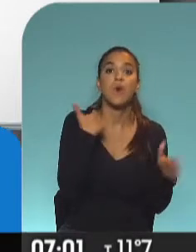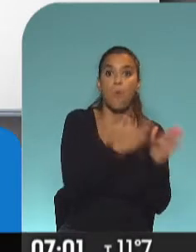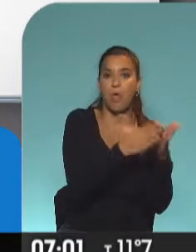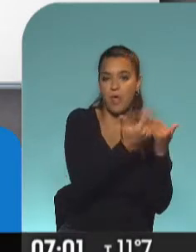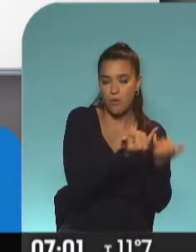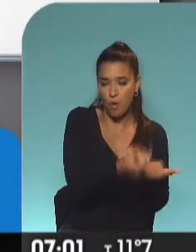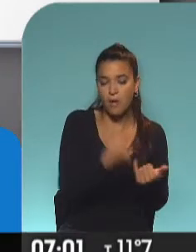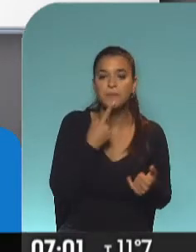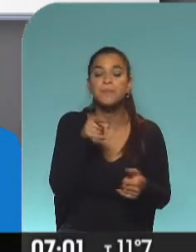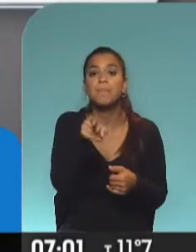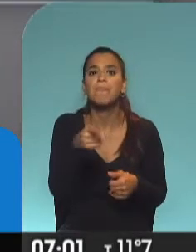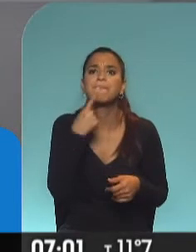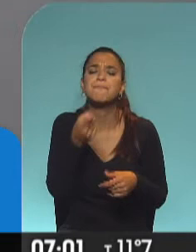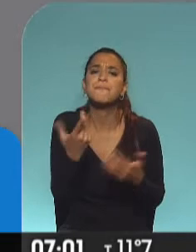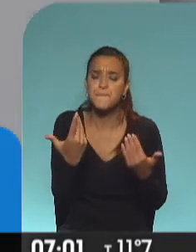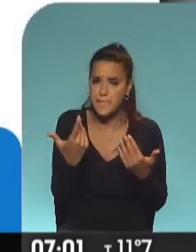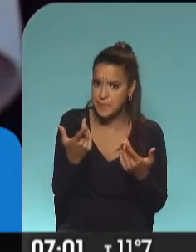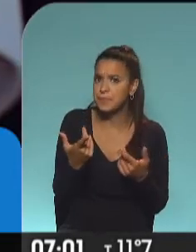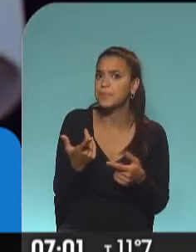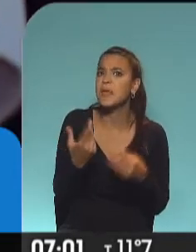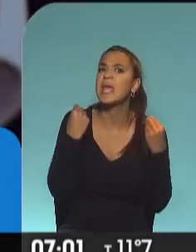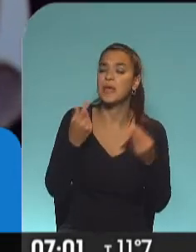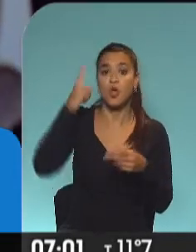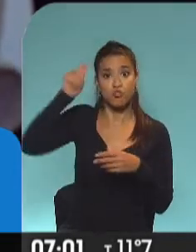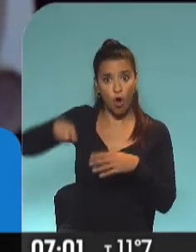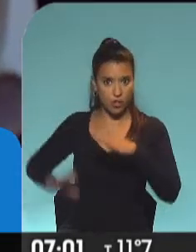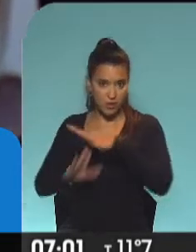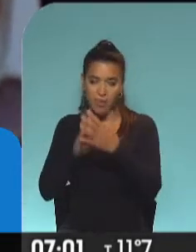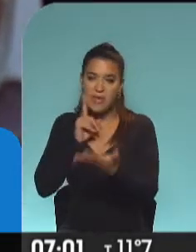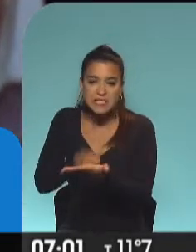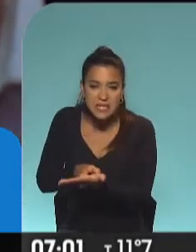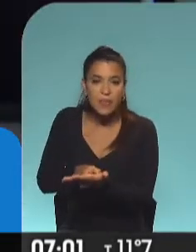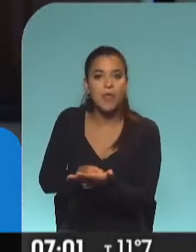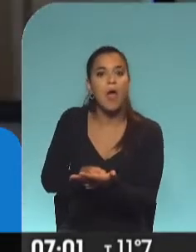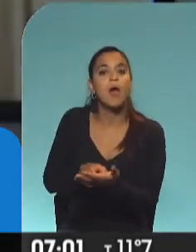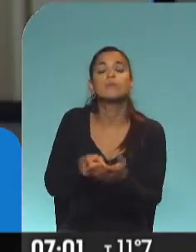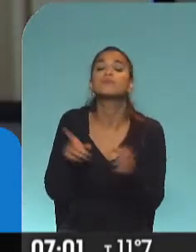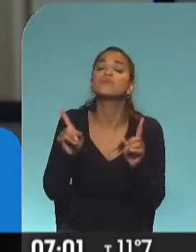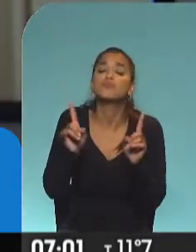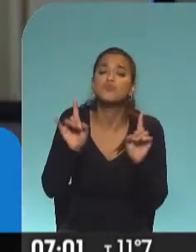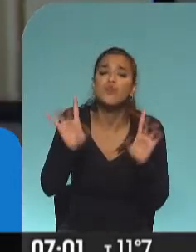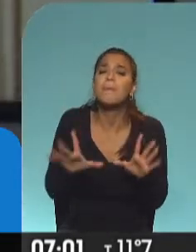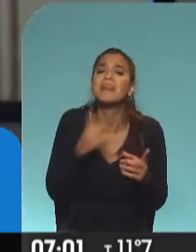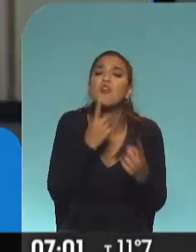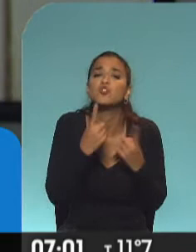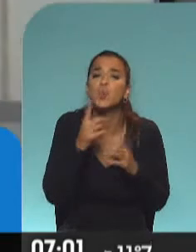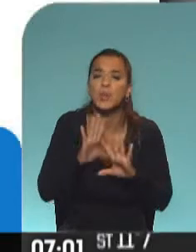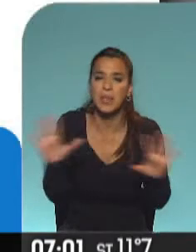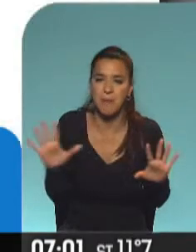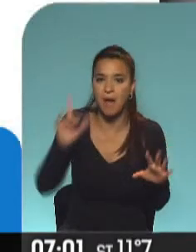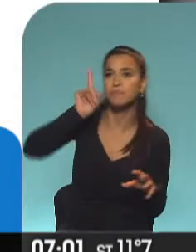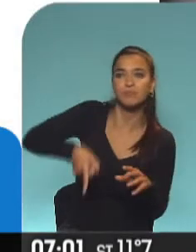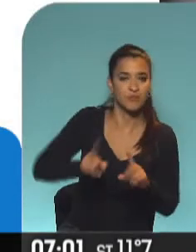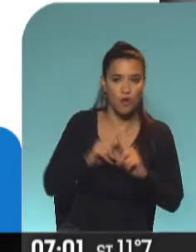opinión del Procurador General interino? Es decir, ¿pesa a la hora de que la Corte defina o no? No, es solamente consultiva, no es vinculante.